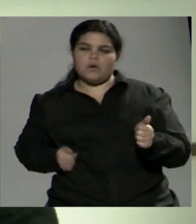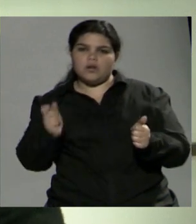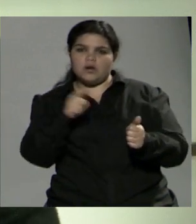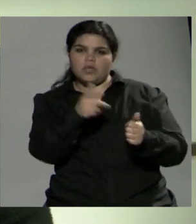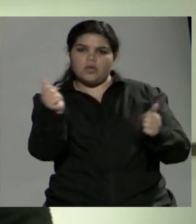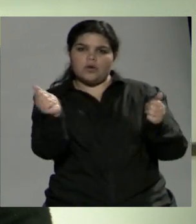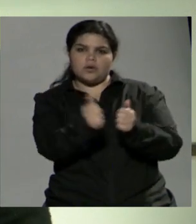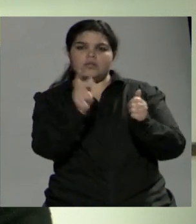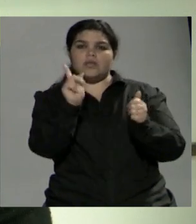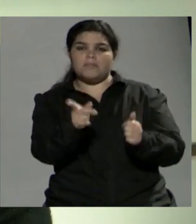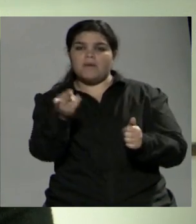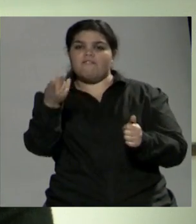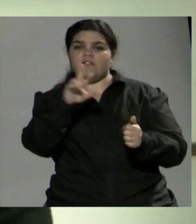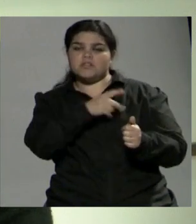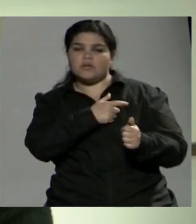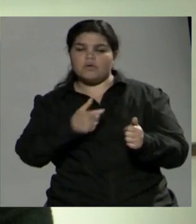una